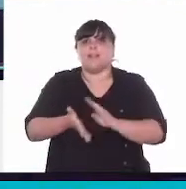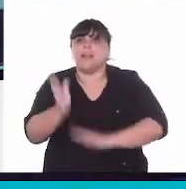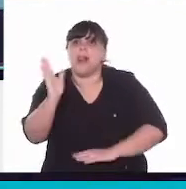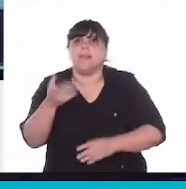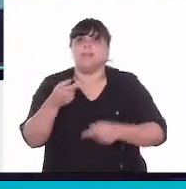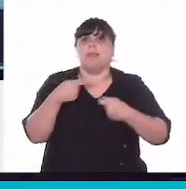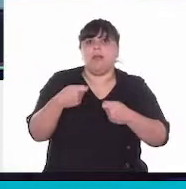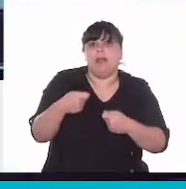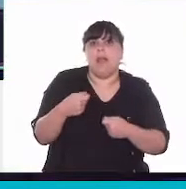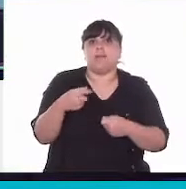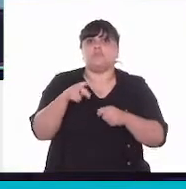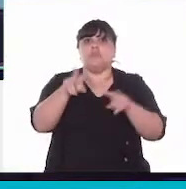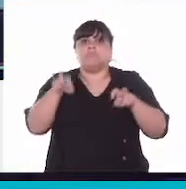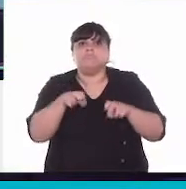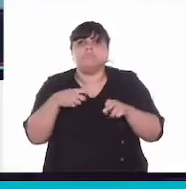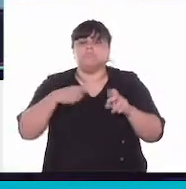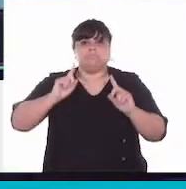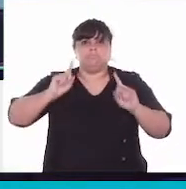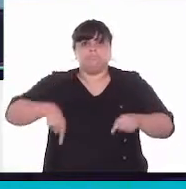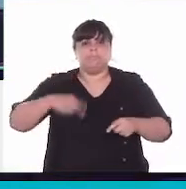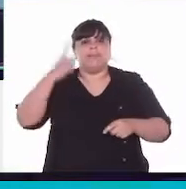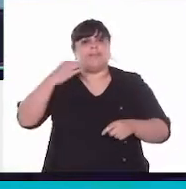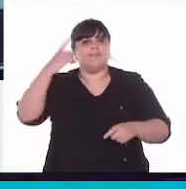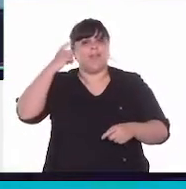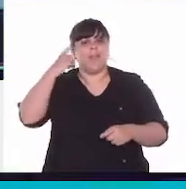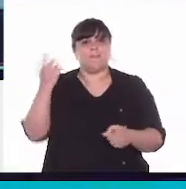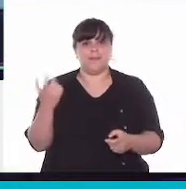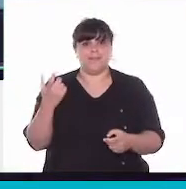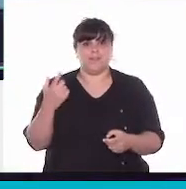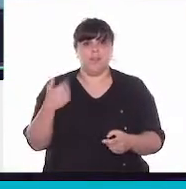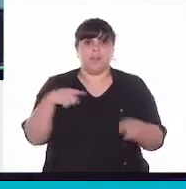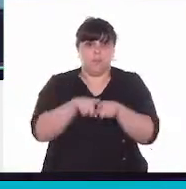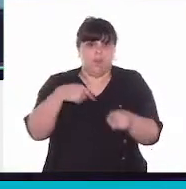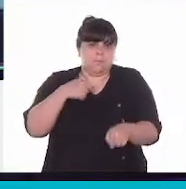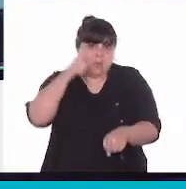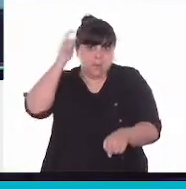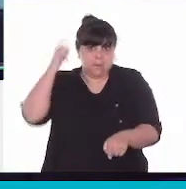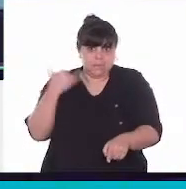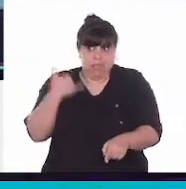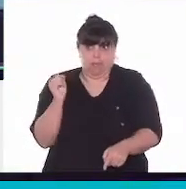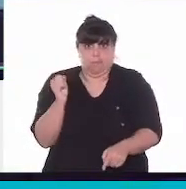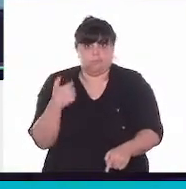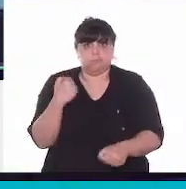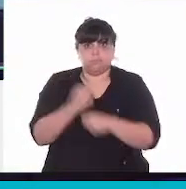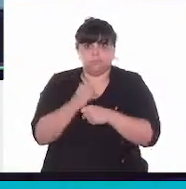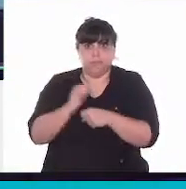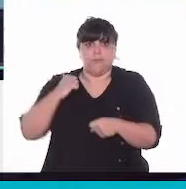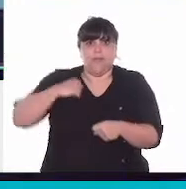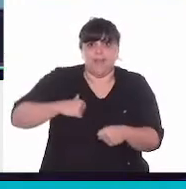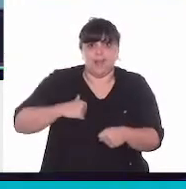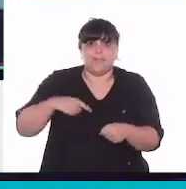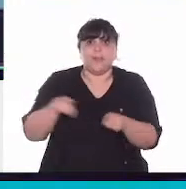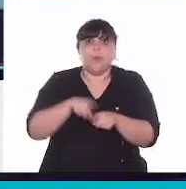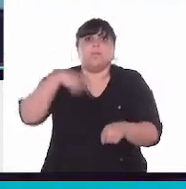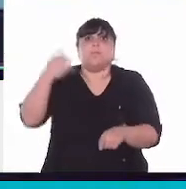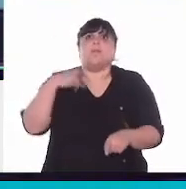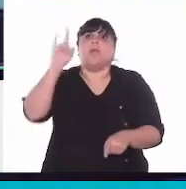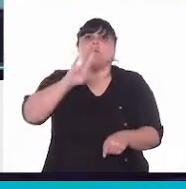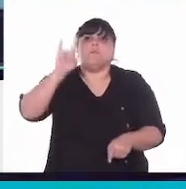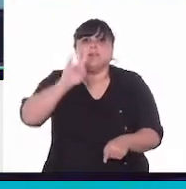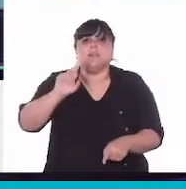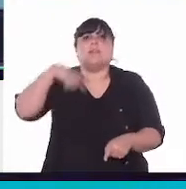desde como les contaba mi experiencia personal como emprendedora y de muchos otros porque me pasaba en la universidad cuando después fuimos a